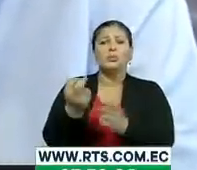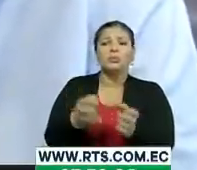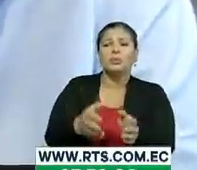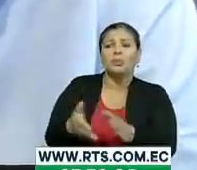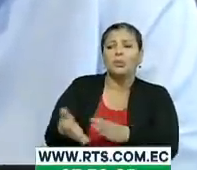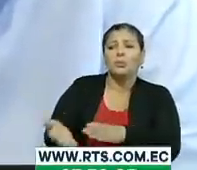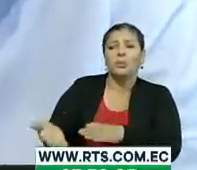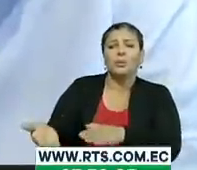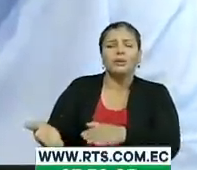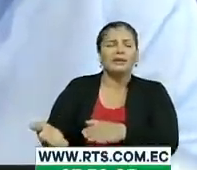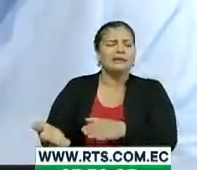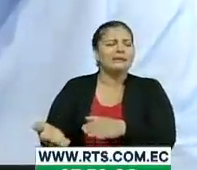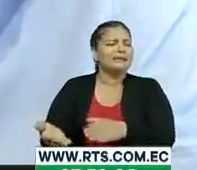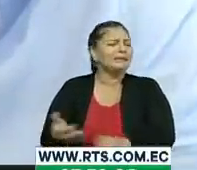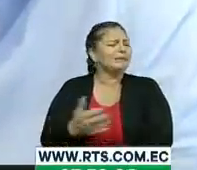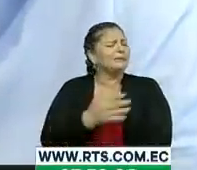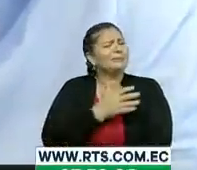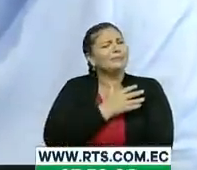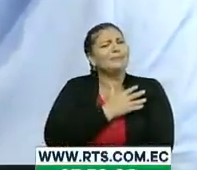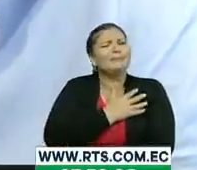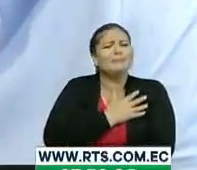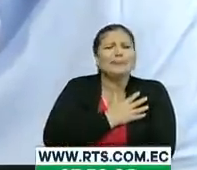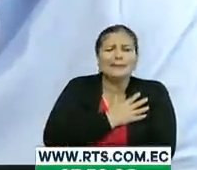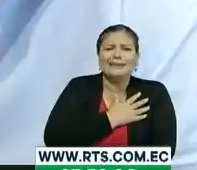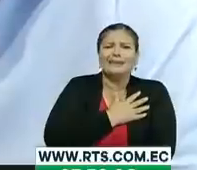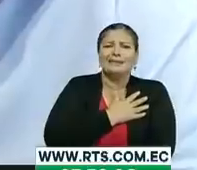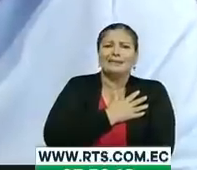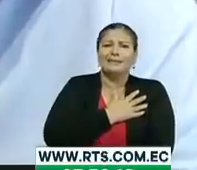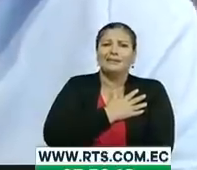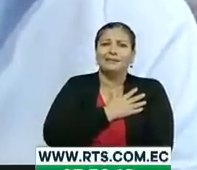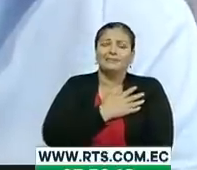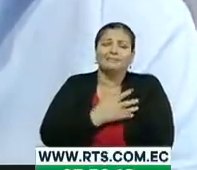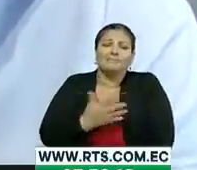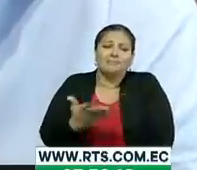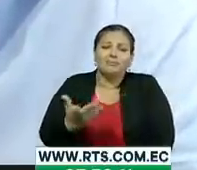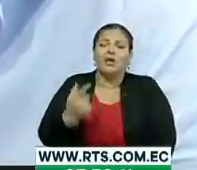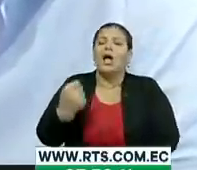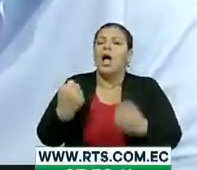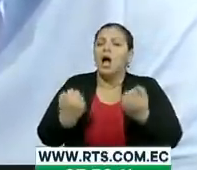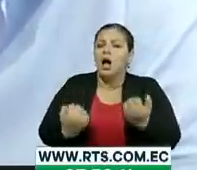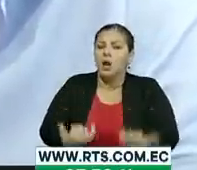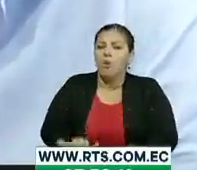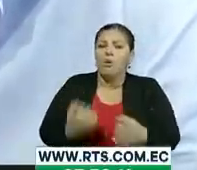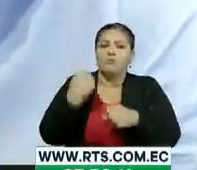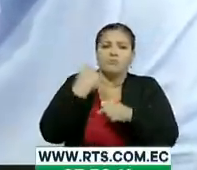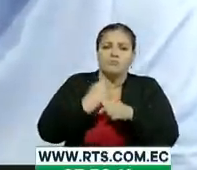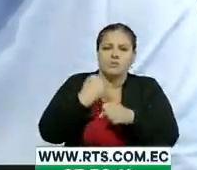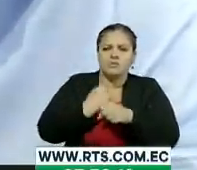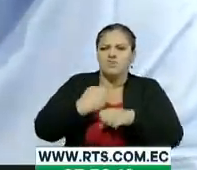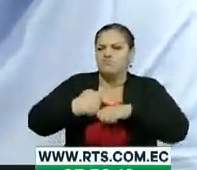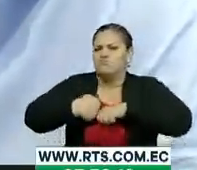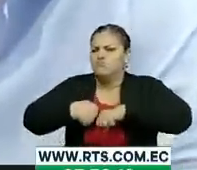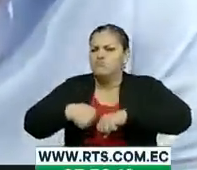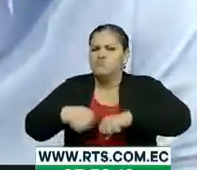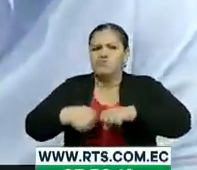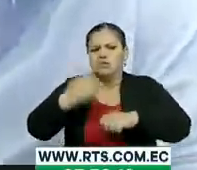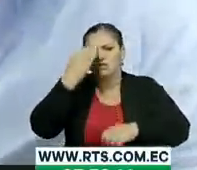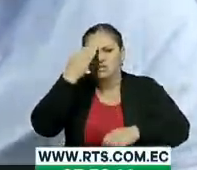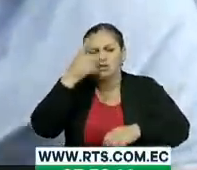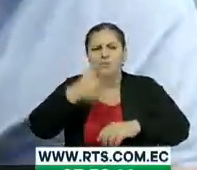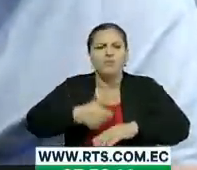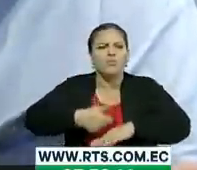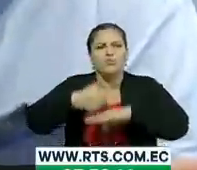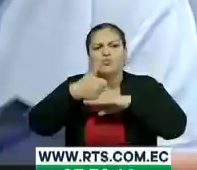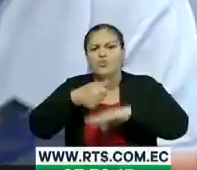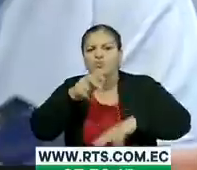Qué pena, qué acto de irresponsabilidad, pero a seguir trabajando para que quienes conducen actúen con mayor responsabilidad.